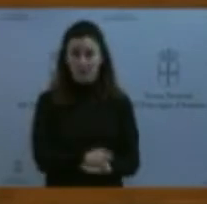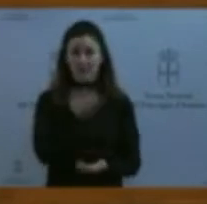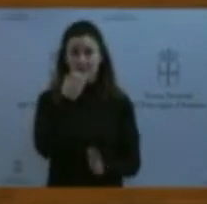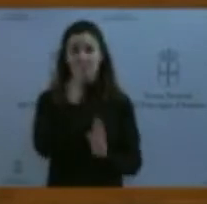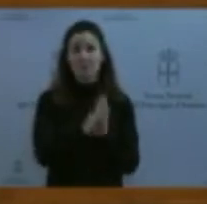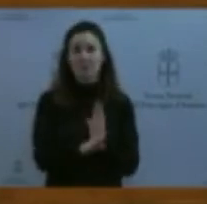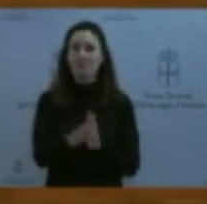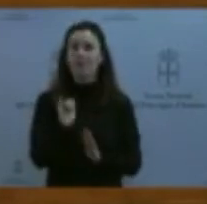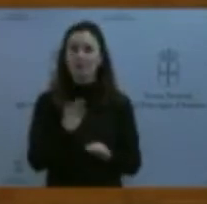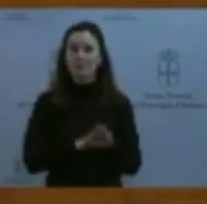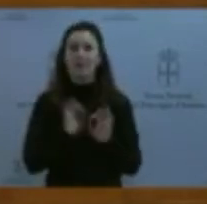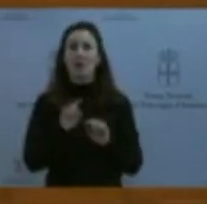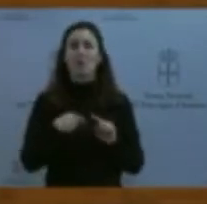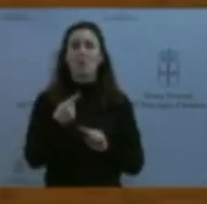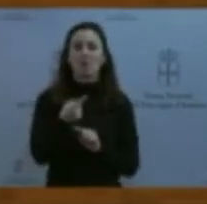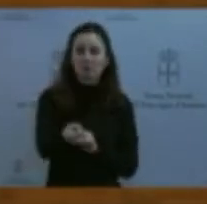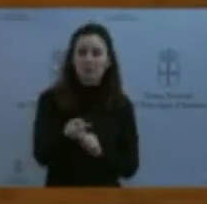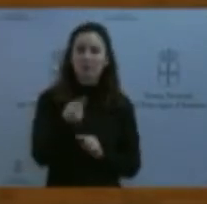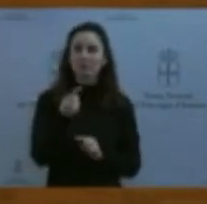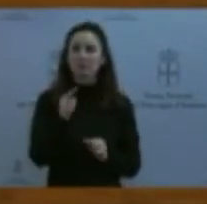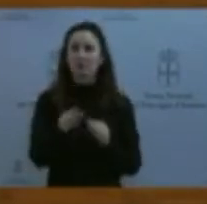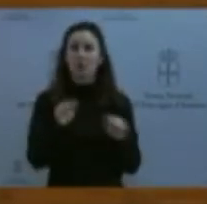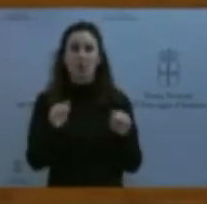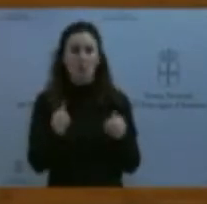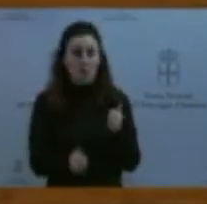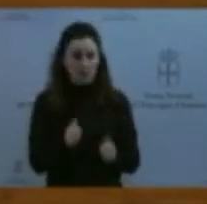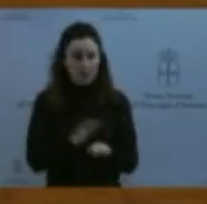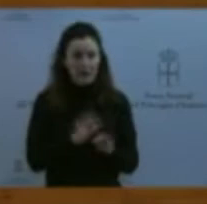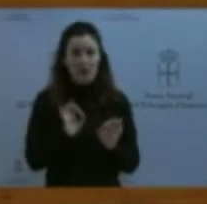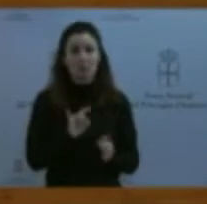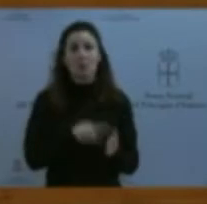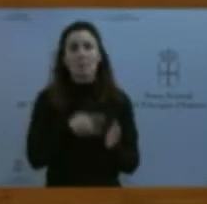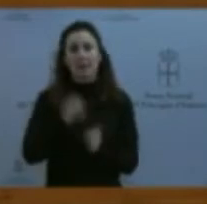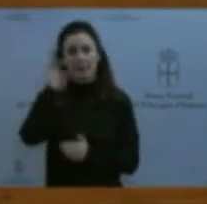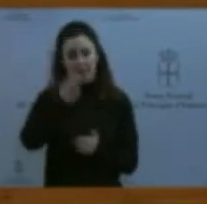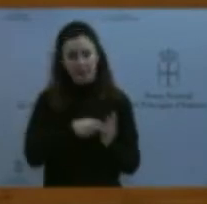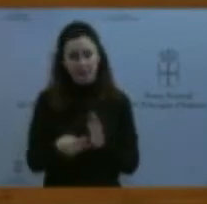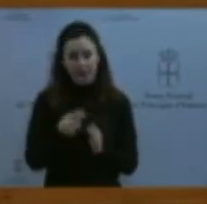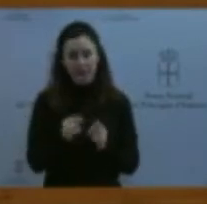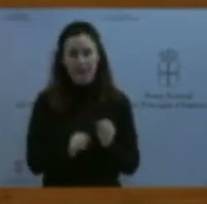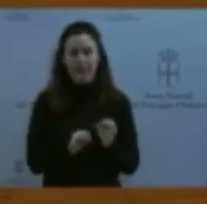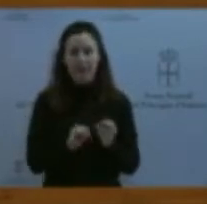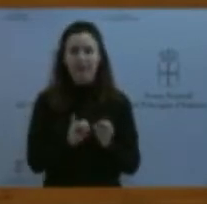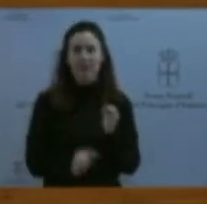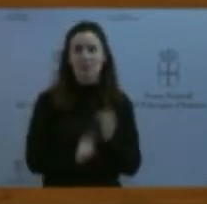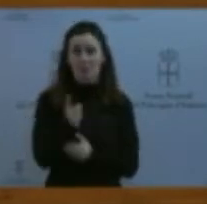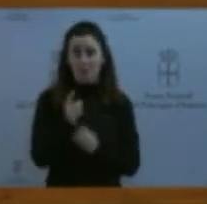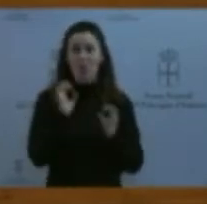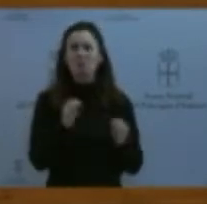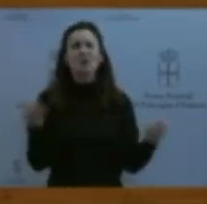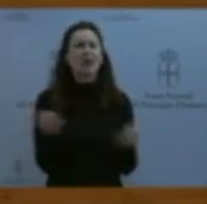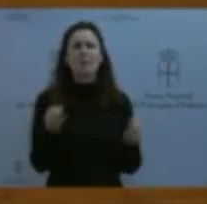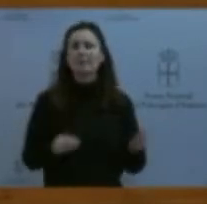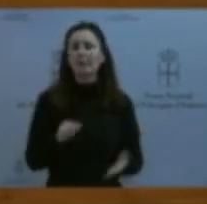de Ciencia, Tecnología e Innovación, a ver si han hecho los deberes. ¿Qué pasa con las becas Severo Ochoa? ¿Y qué va a pasar con este dinero